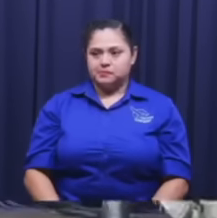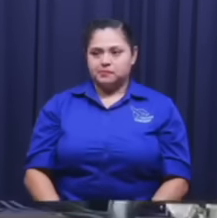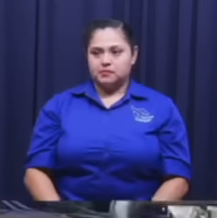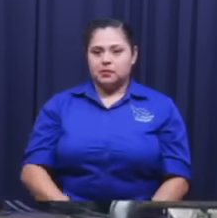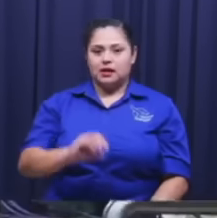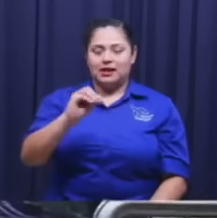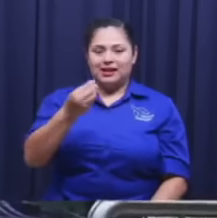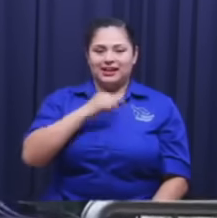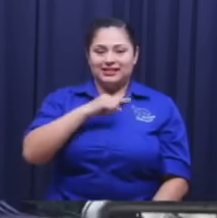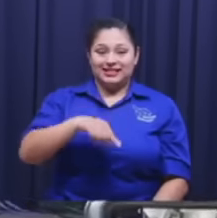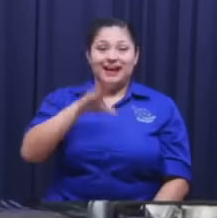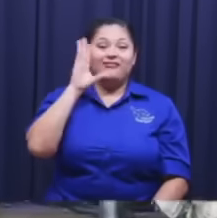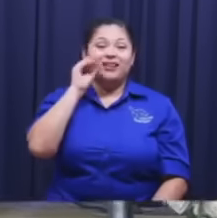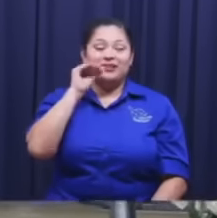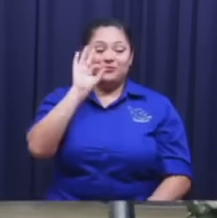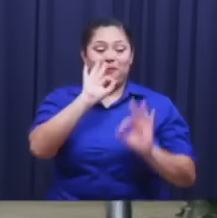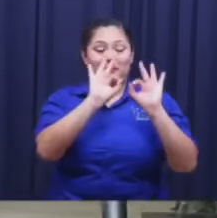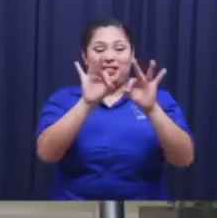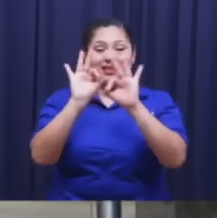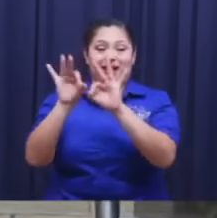al que está hablando,